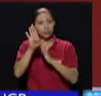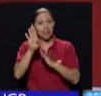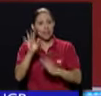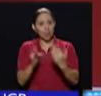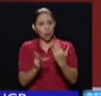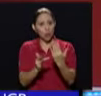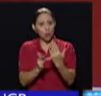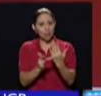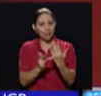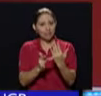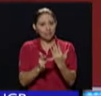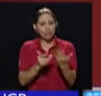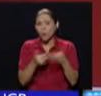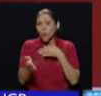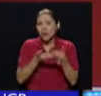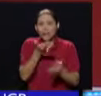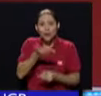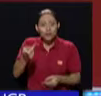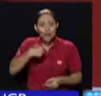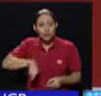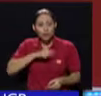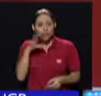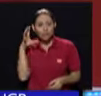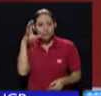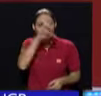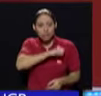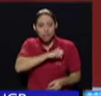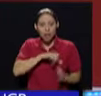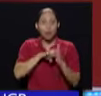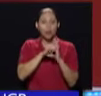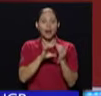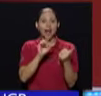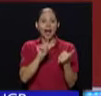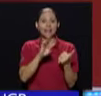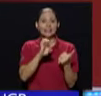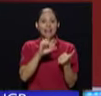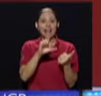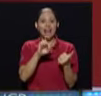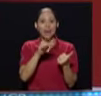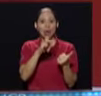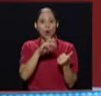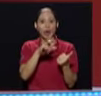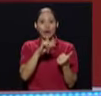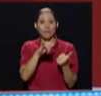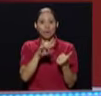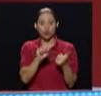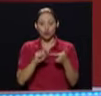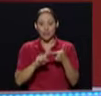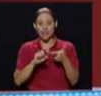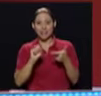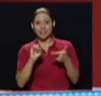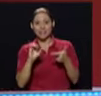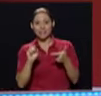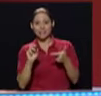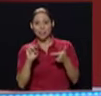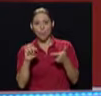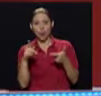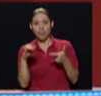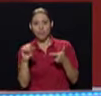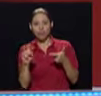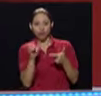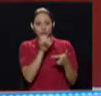permite prácticamente registrar cualquier cosa. Entonces, tenemos por un lado acelerógrafos, por otro lado sismógrafos, y llega un momento en que se vuelve complementaria